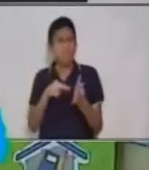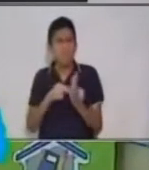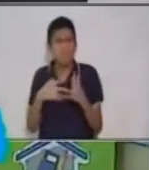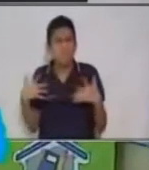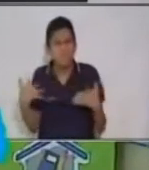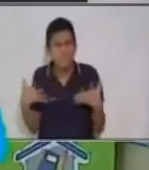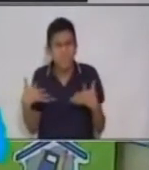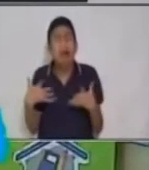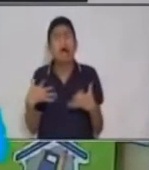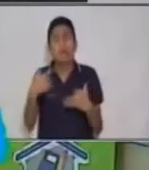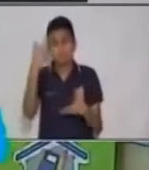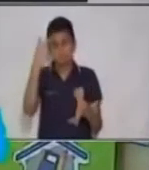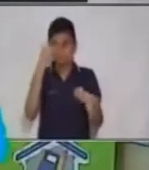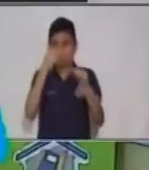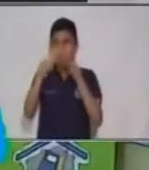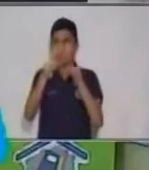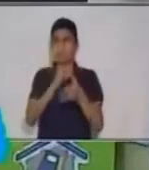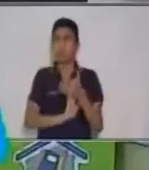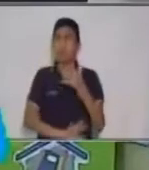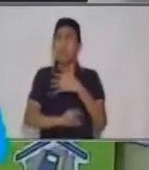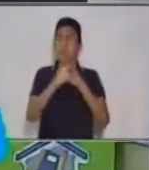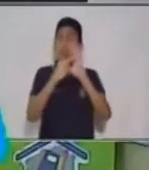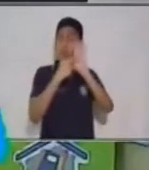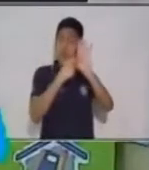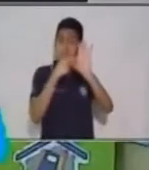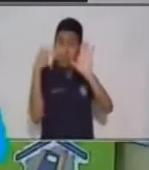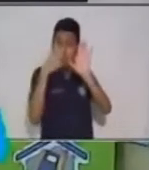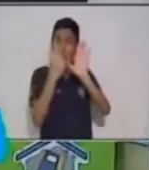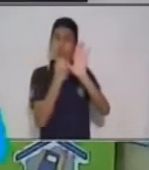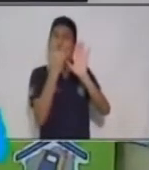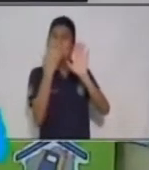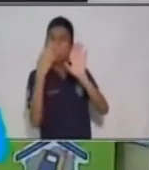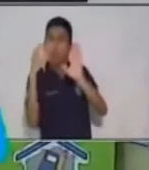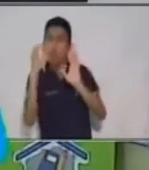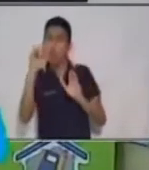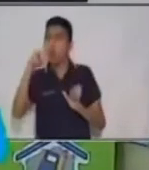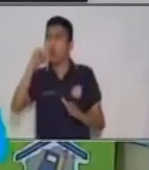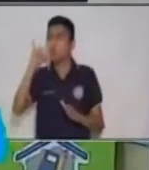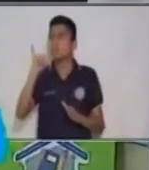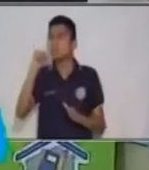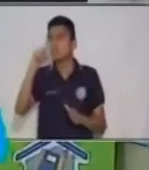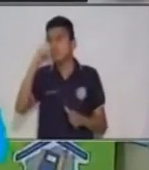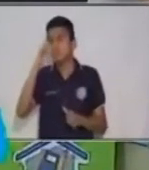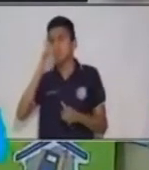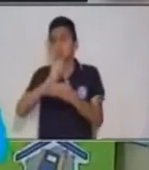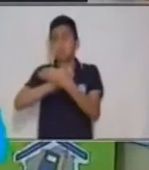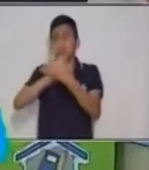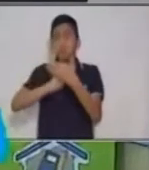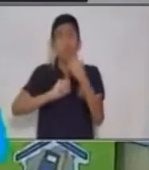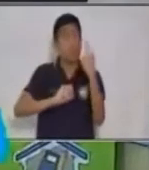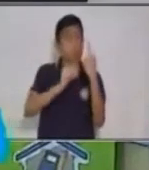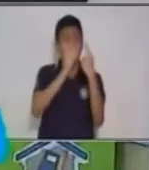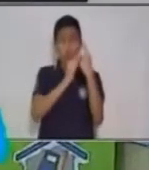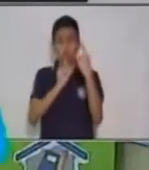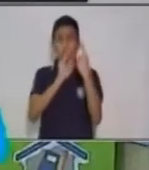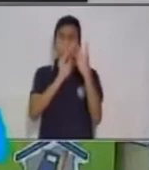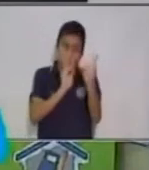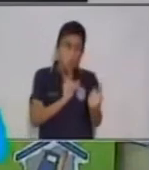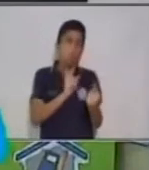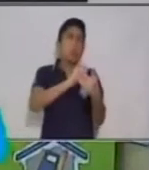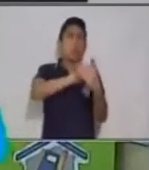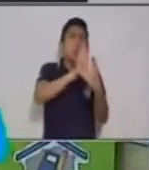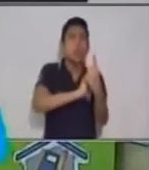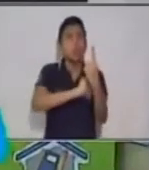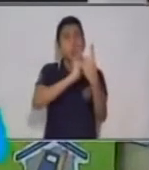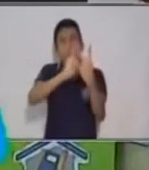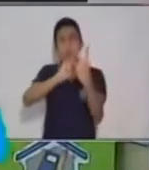definición. ¿Y cuál es la definición? Dice que la representación enumerativa de un conjunto consiste en escribir uno a uno los elementos que conforman